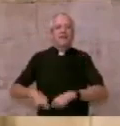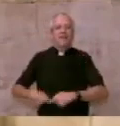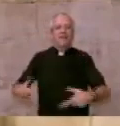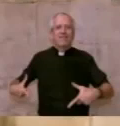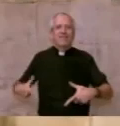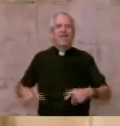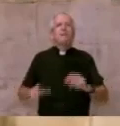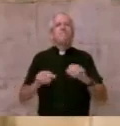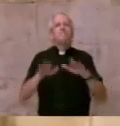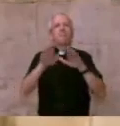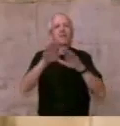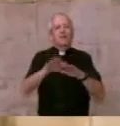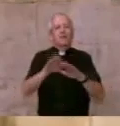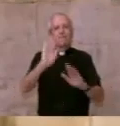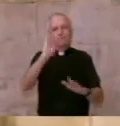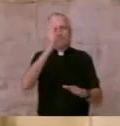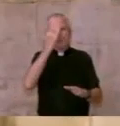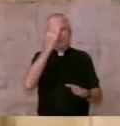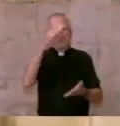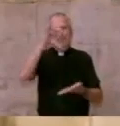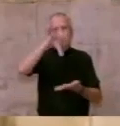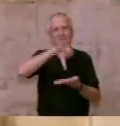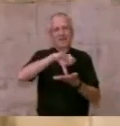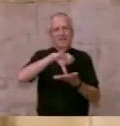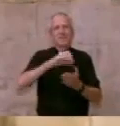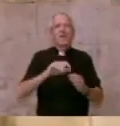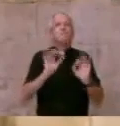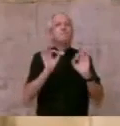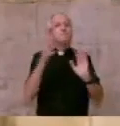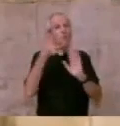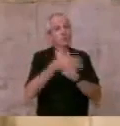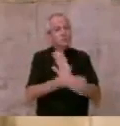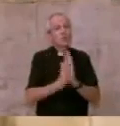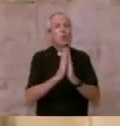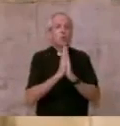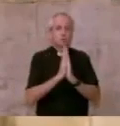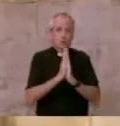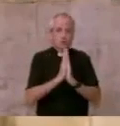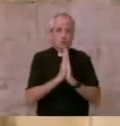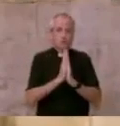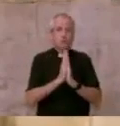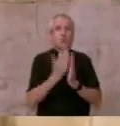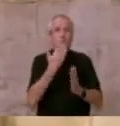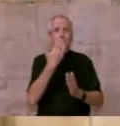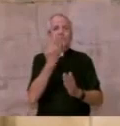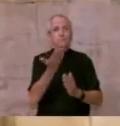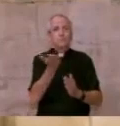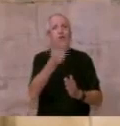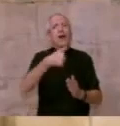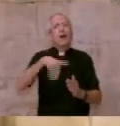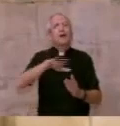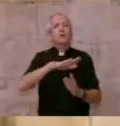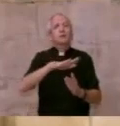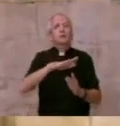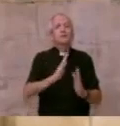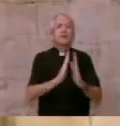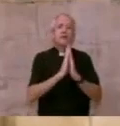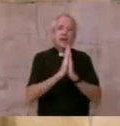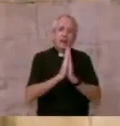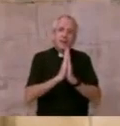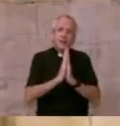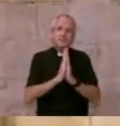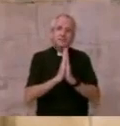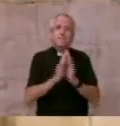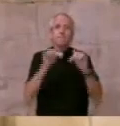Cinta, patrona principal de la ciudad. Por eso os ruego, por eso os pido a todos que